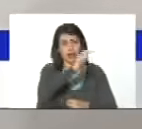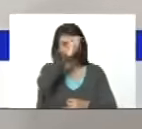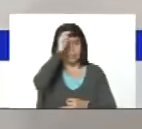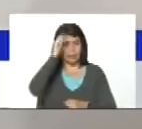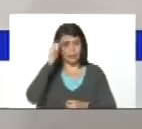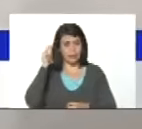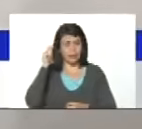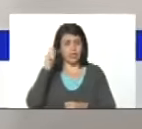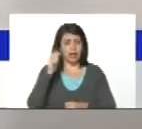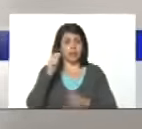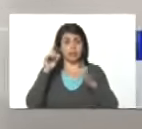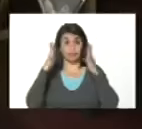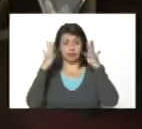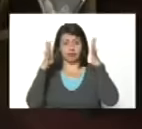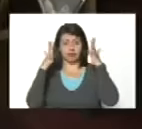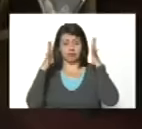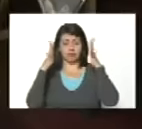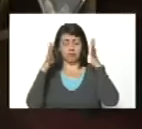Lucena.